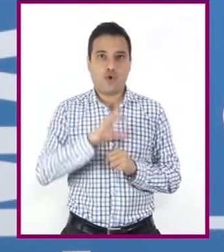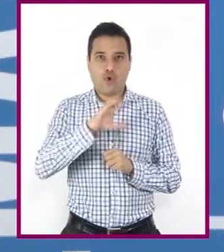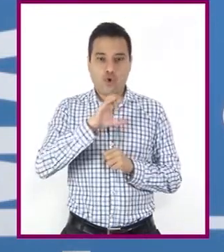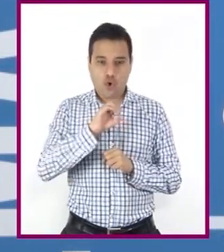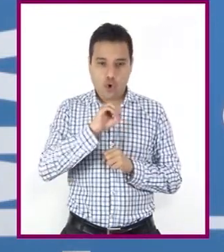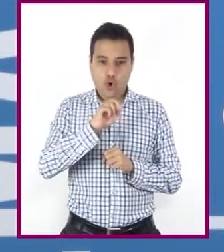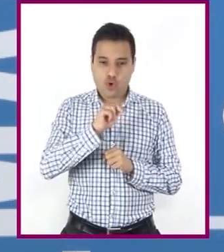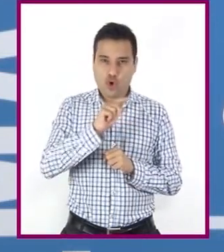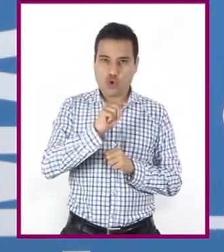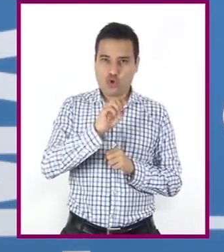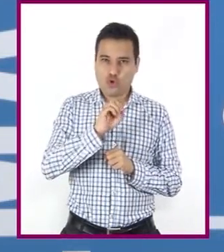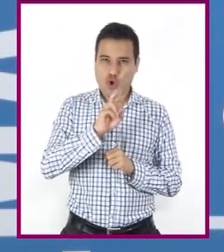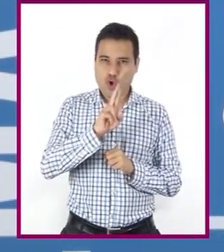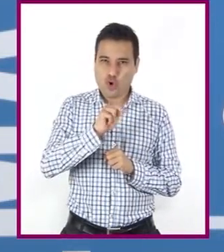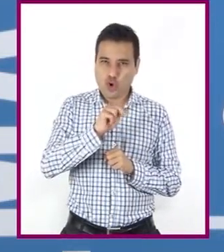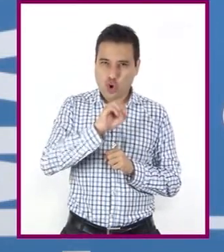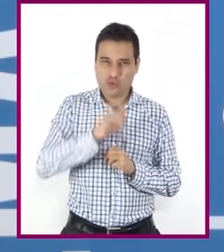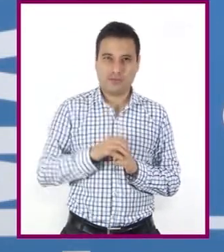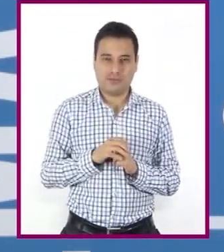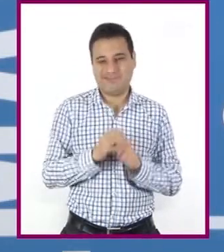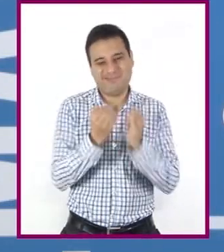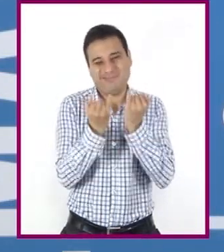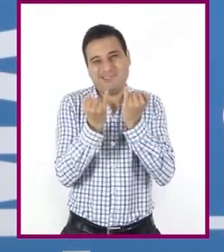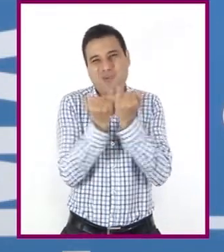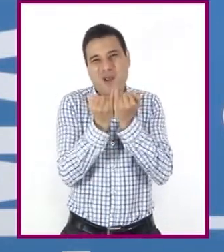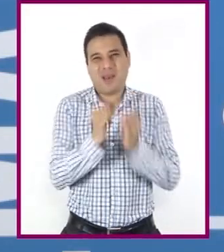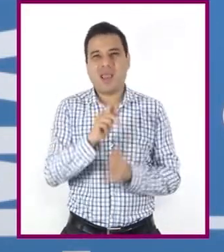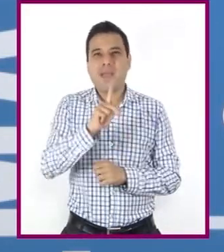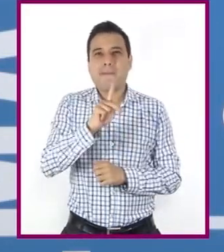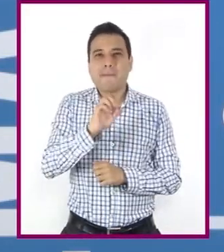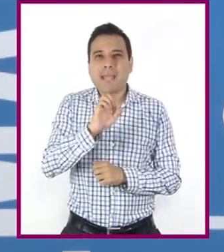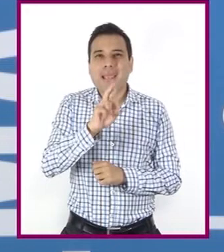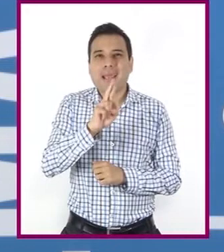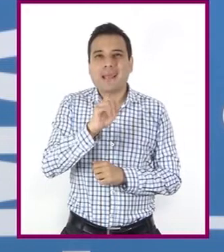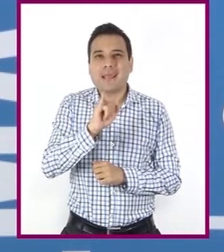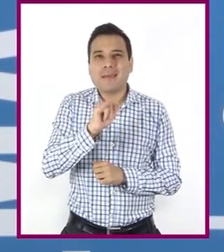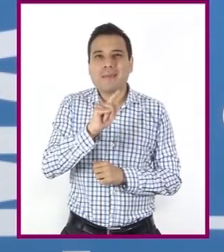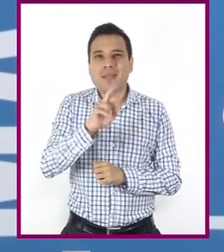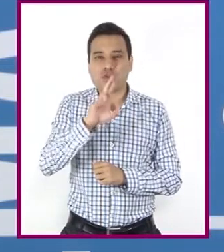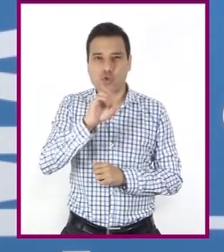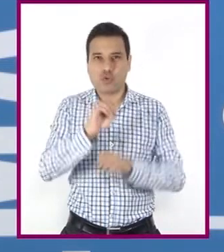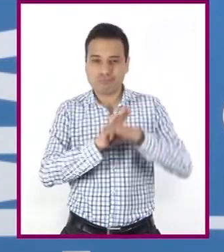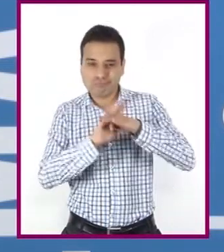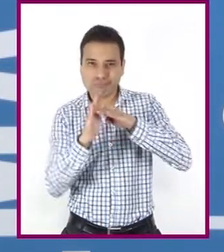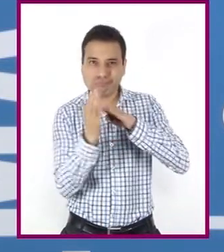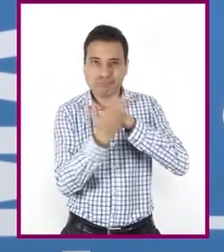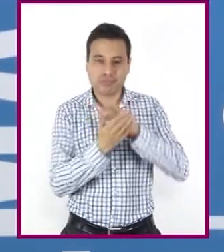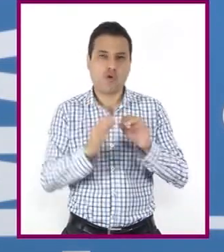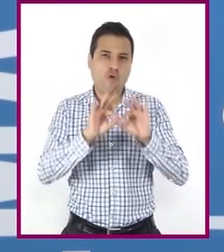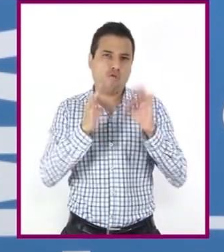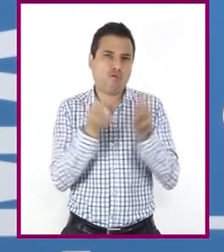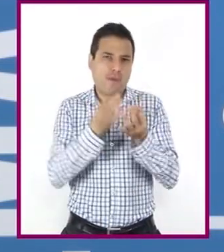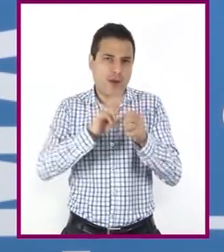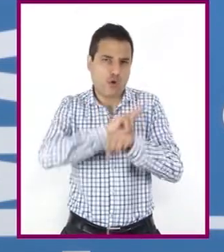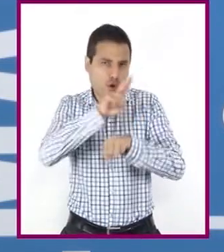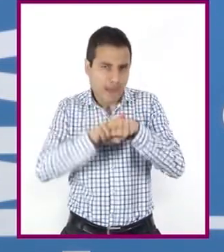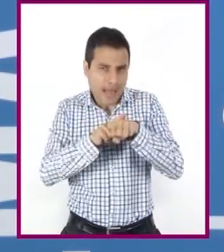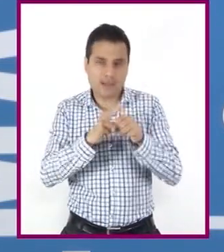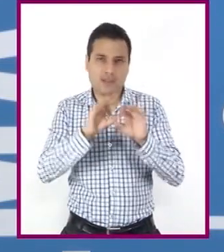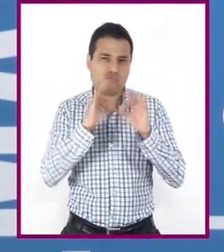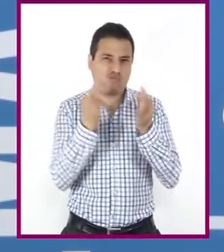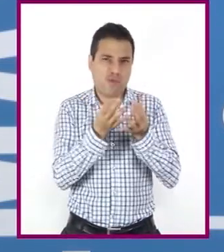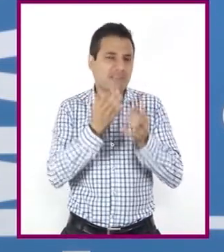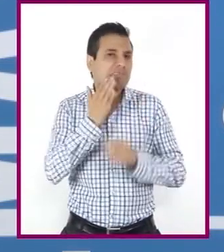el perímetro. Observarán las diferencias y las relaciones entre las fórmulas en polígonos regulares e irregulares, así como